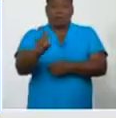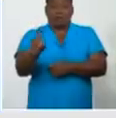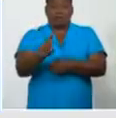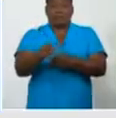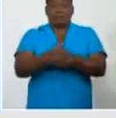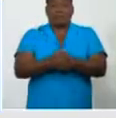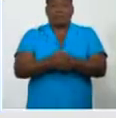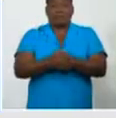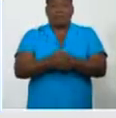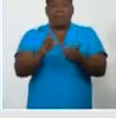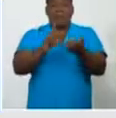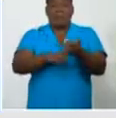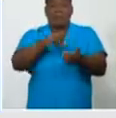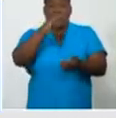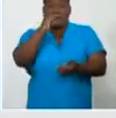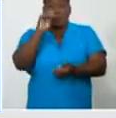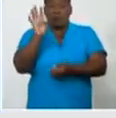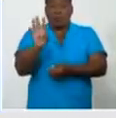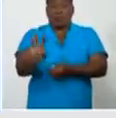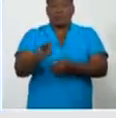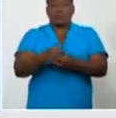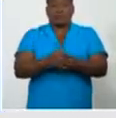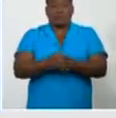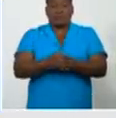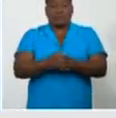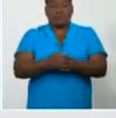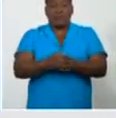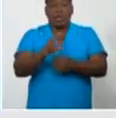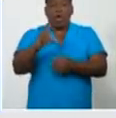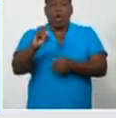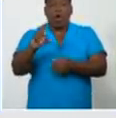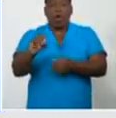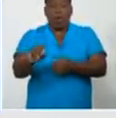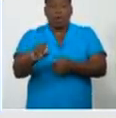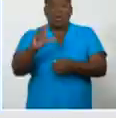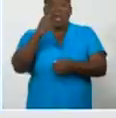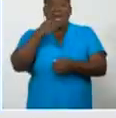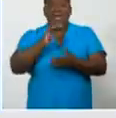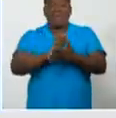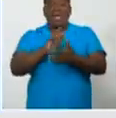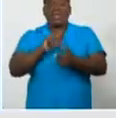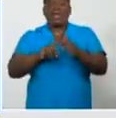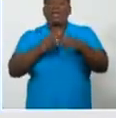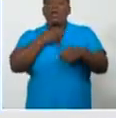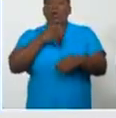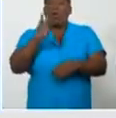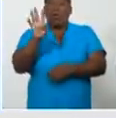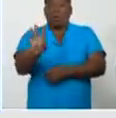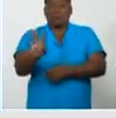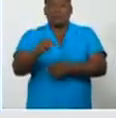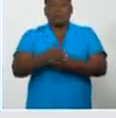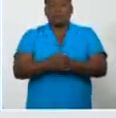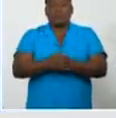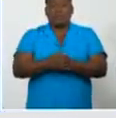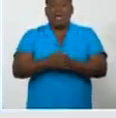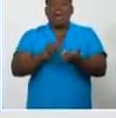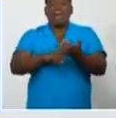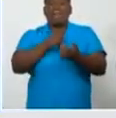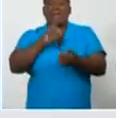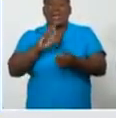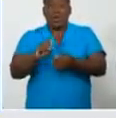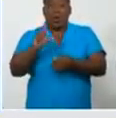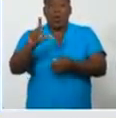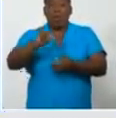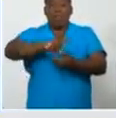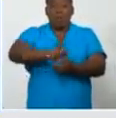Pedro Betancur con 4, Colón y Calimete también con 4, Perico y Limonar con 3 cada